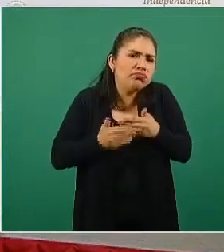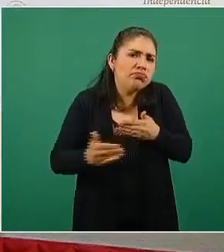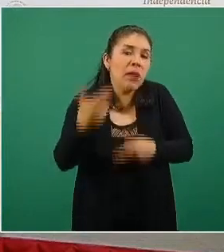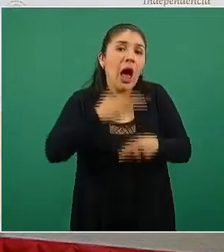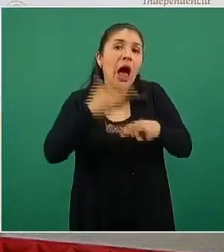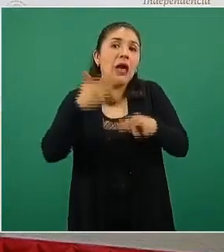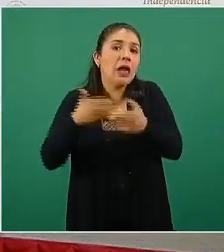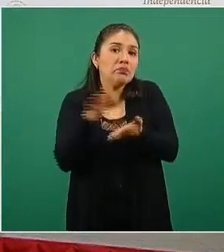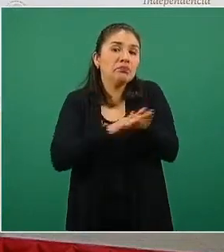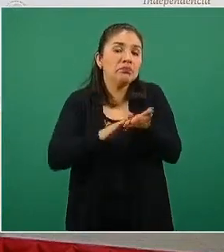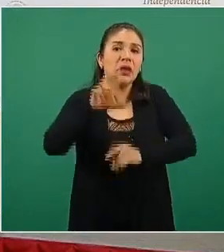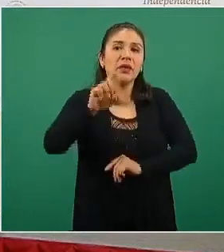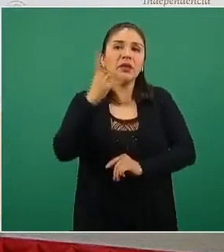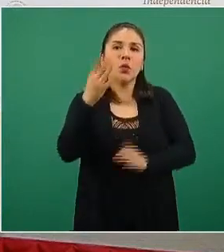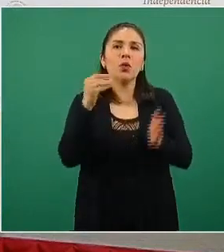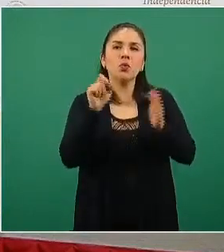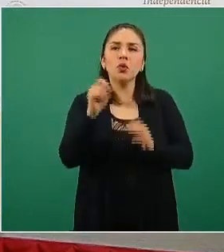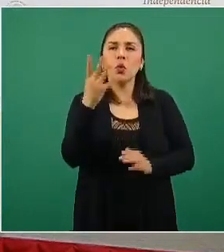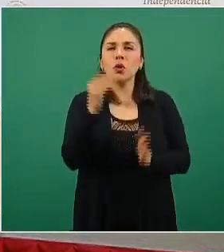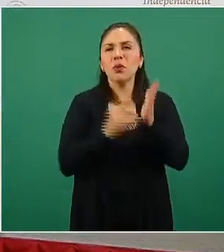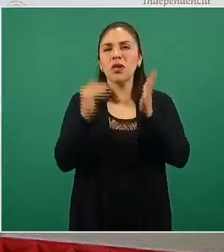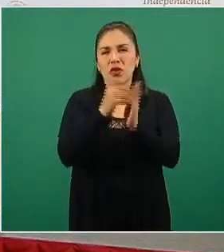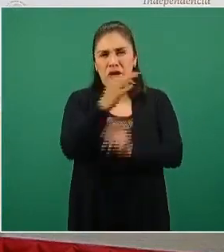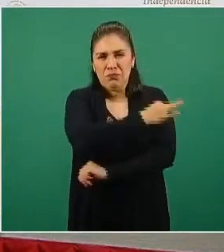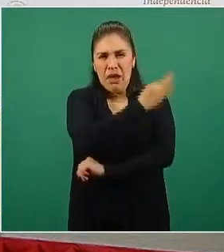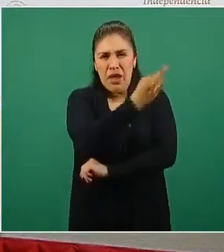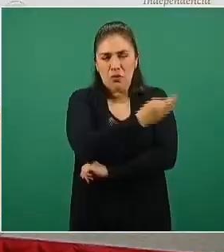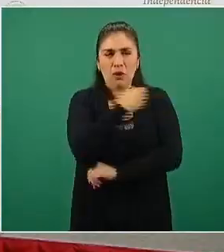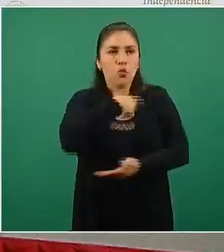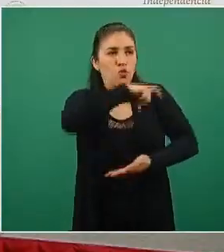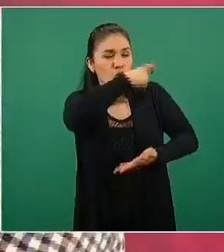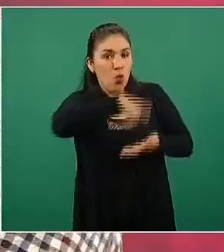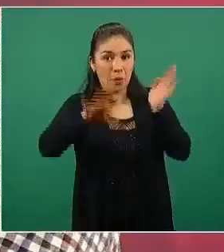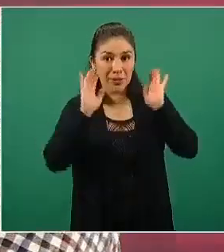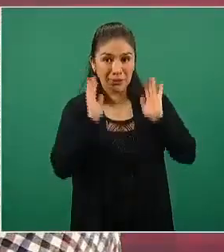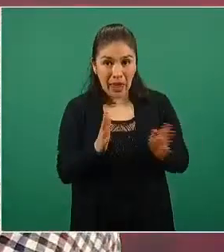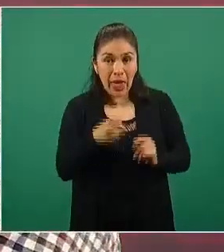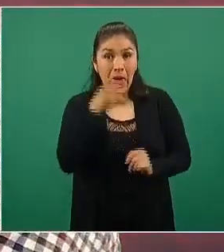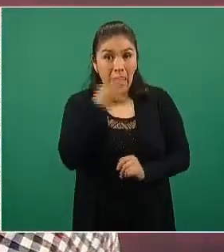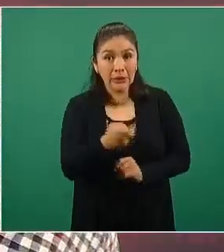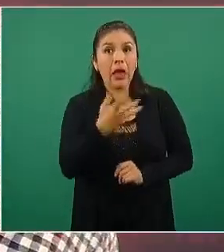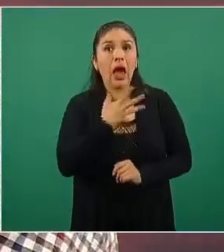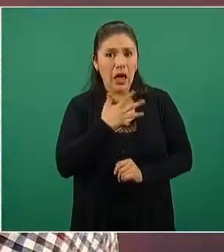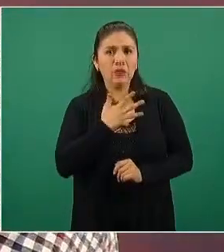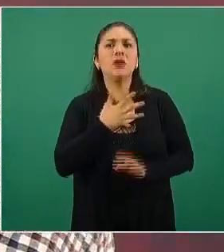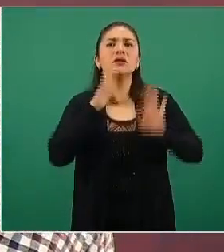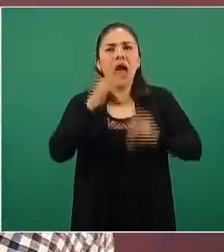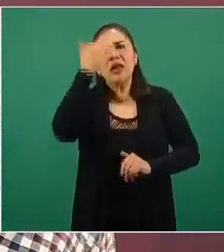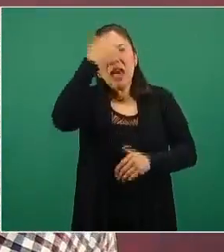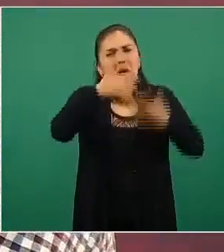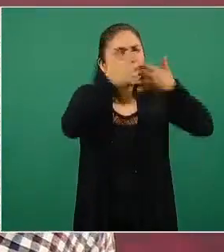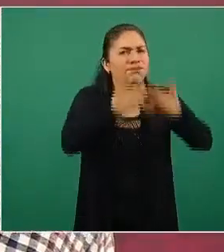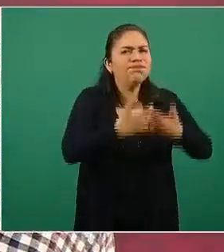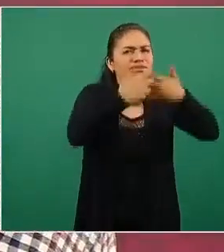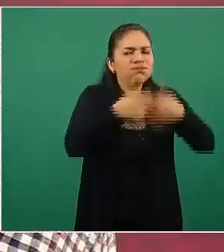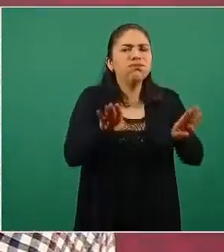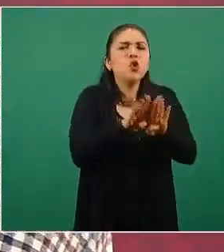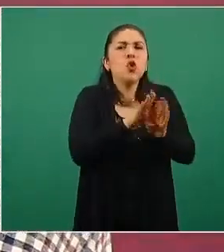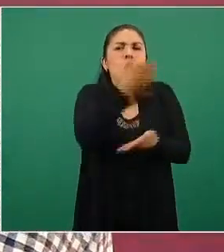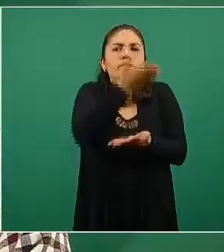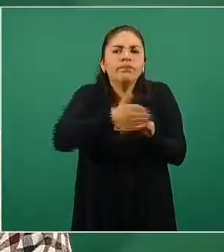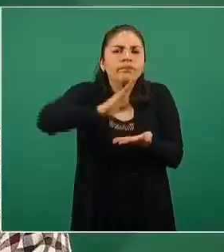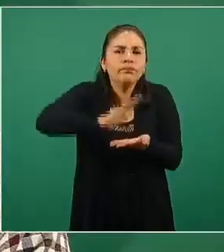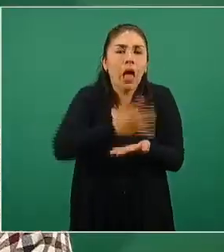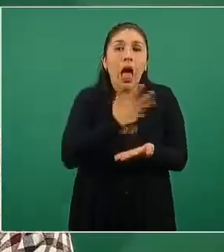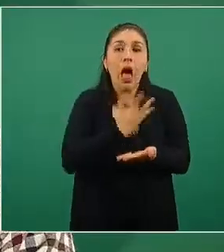hasta completar los 34.4 millones de dosis que fueron contratadas, tiene segmentada su producción.